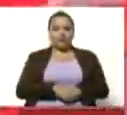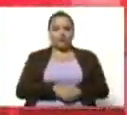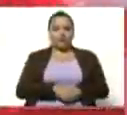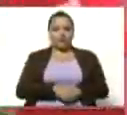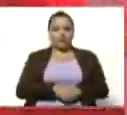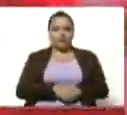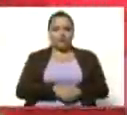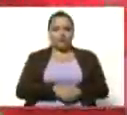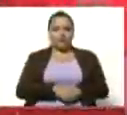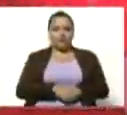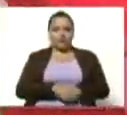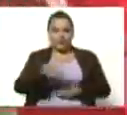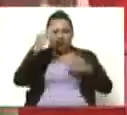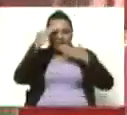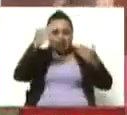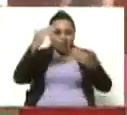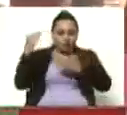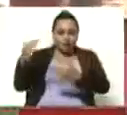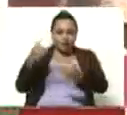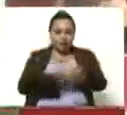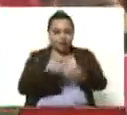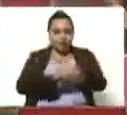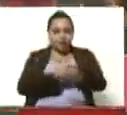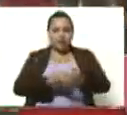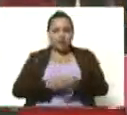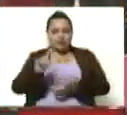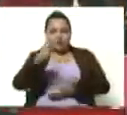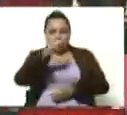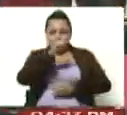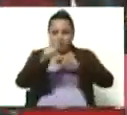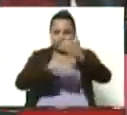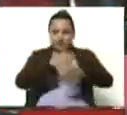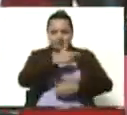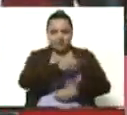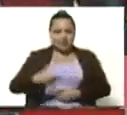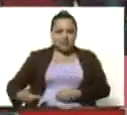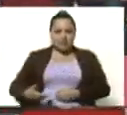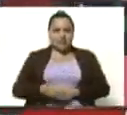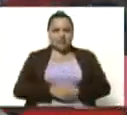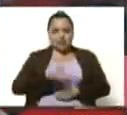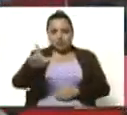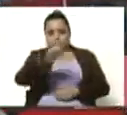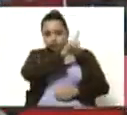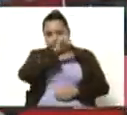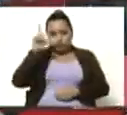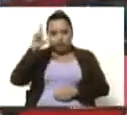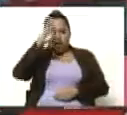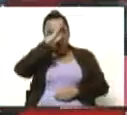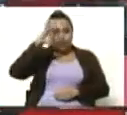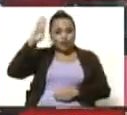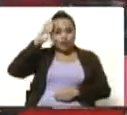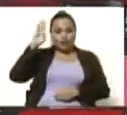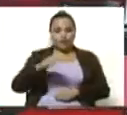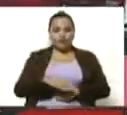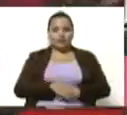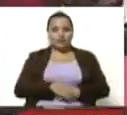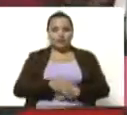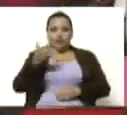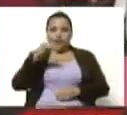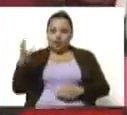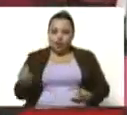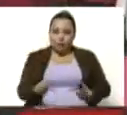un saludo fraternal al primer vicepresidente del partido diosdado cabello que nos